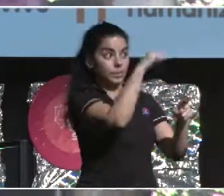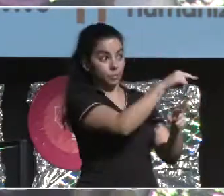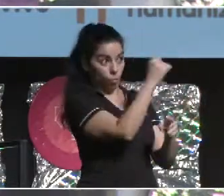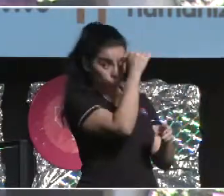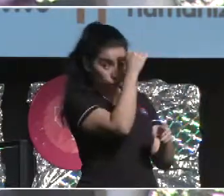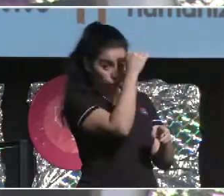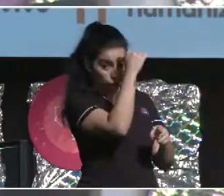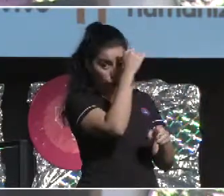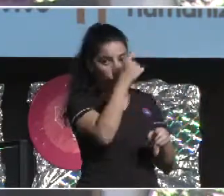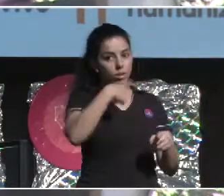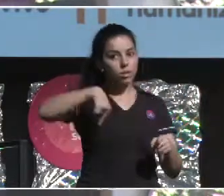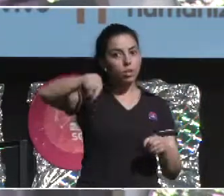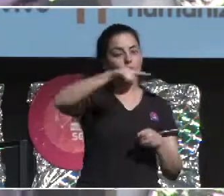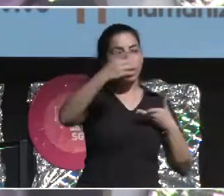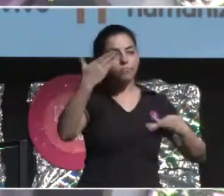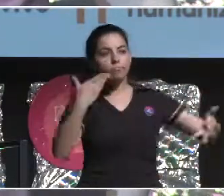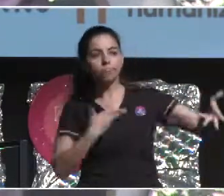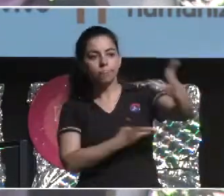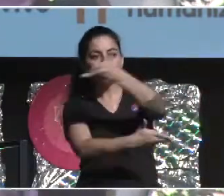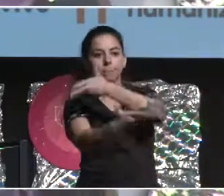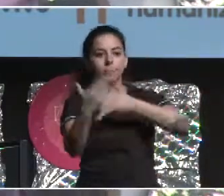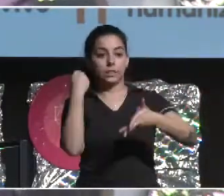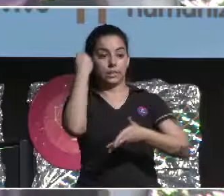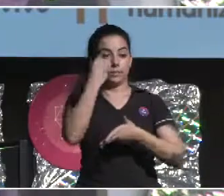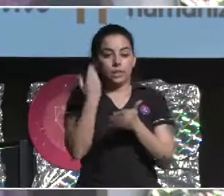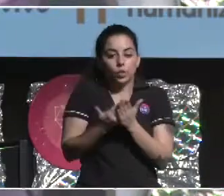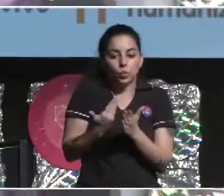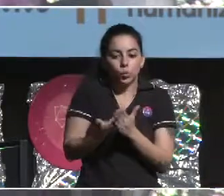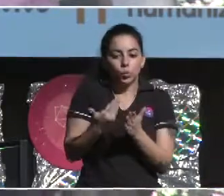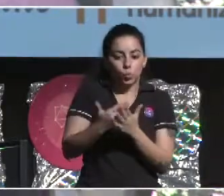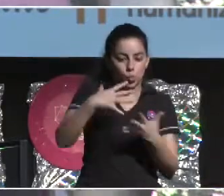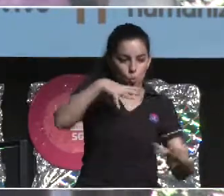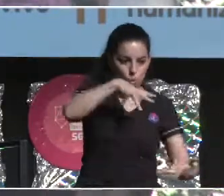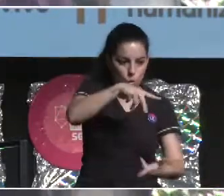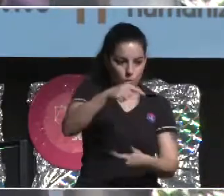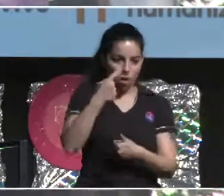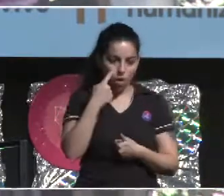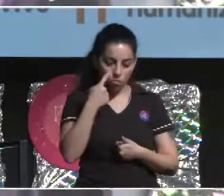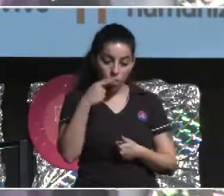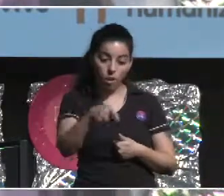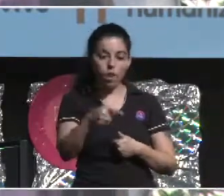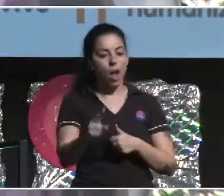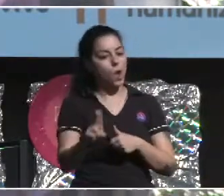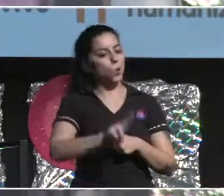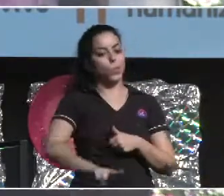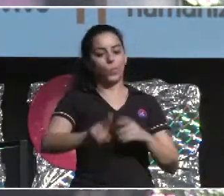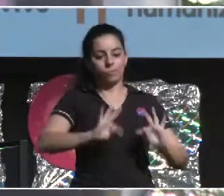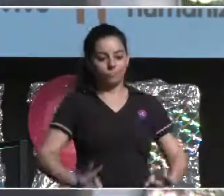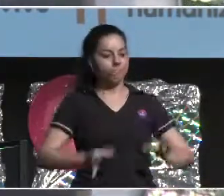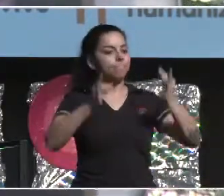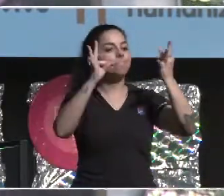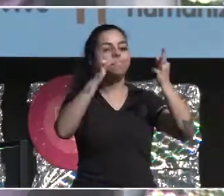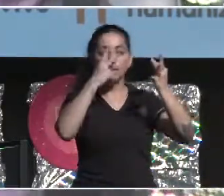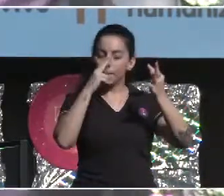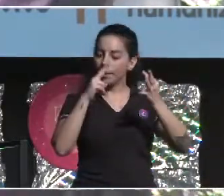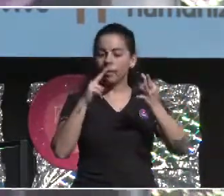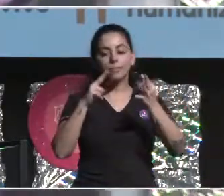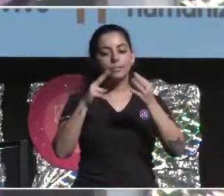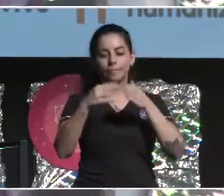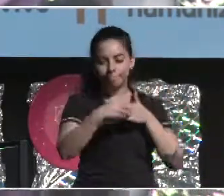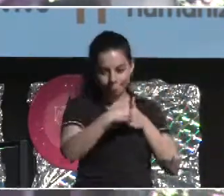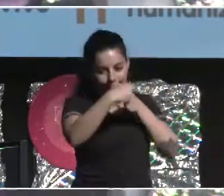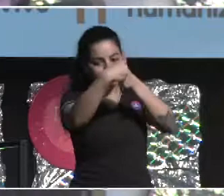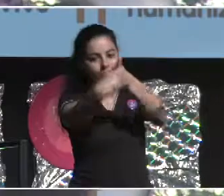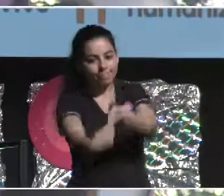estamos compartiendo un poco experiencias sobre el sur global. Cuando se habla de datos siempre viene la tecnología del norte y cómo podemos implementar